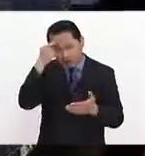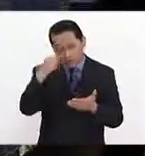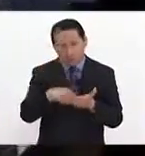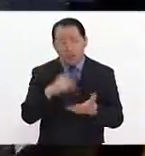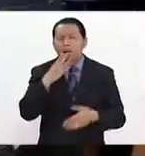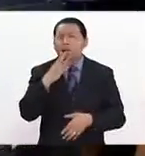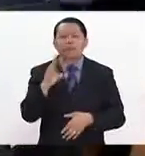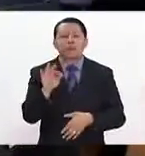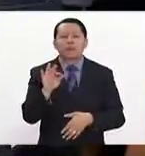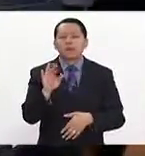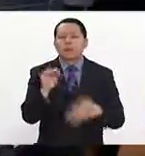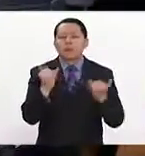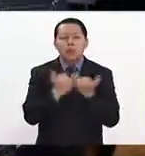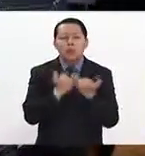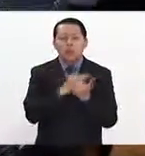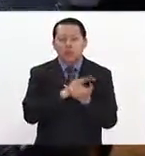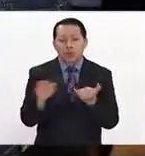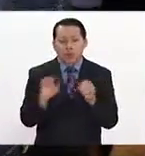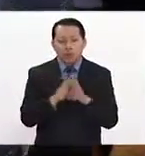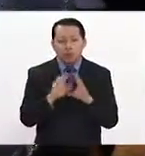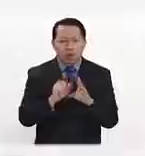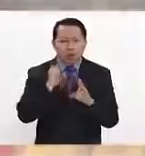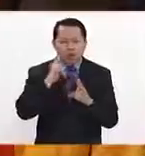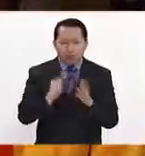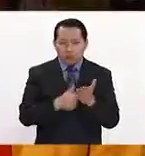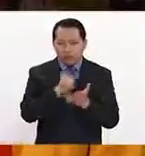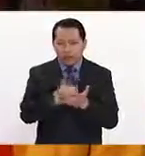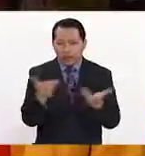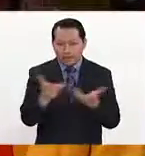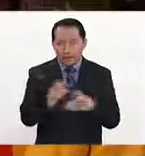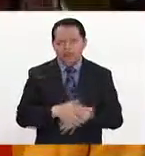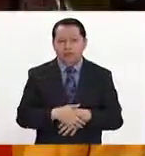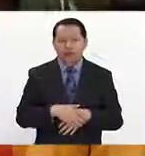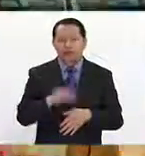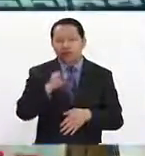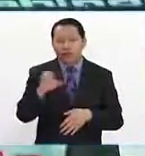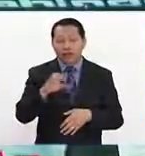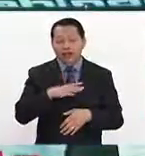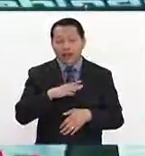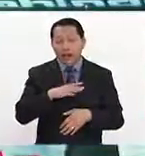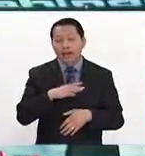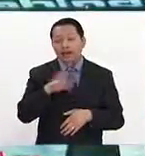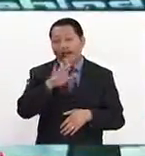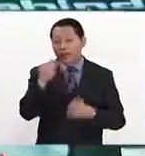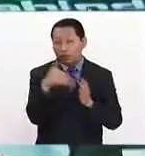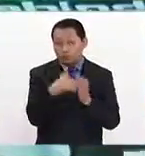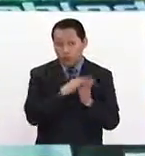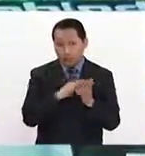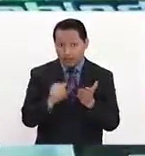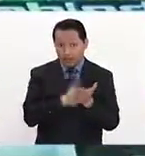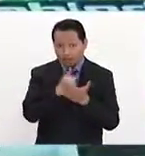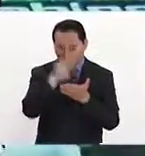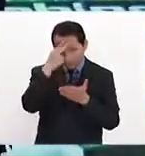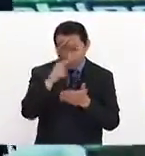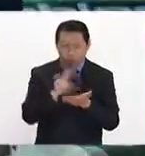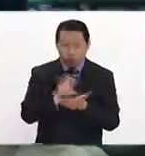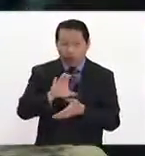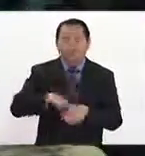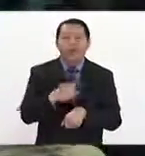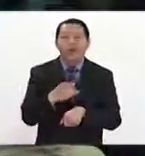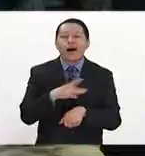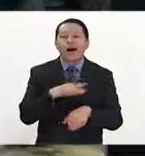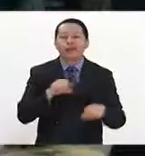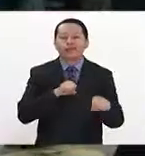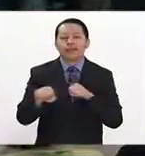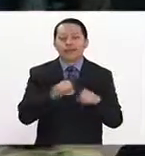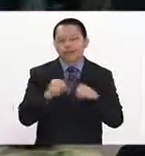sencillo asistir y daremos algo para nuestra ciudad. La Fórmula E donó 500,000 para la restauración de la Ciudad de México después del